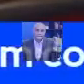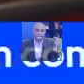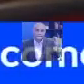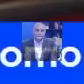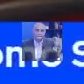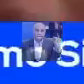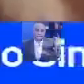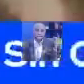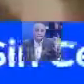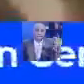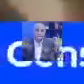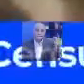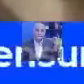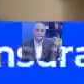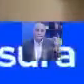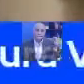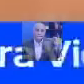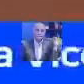Mira,